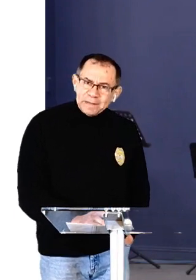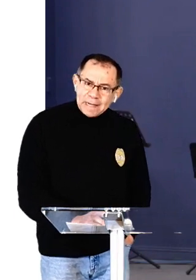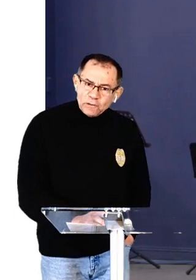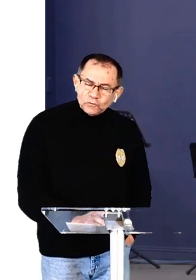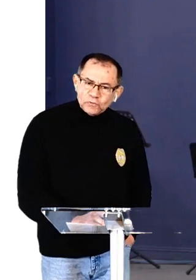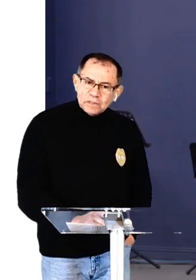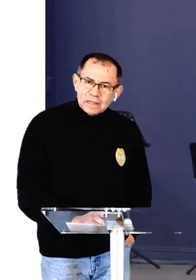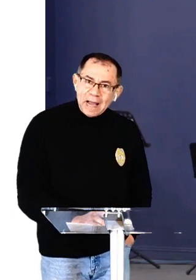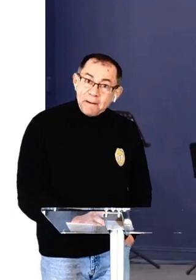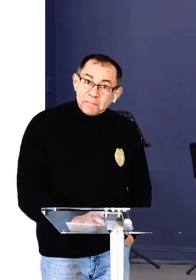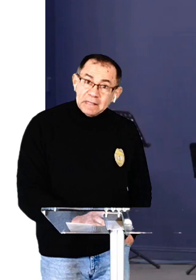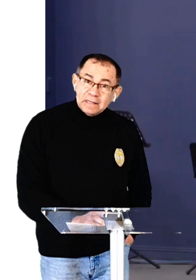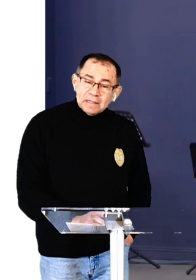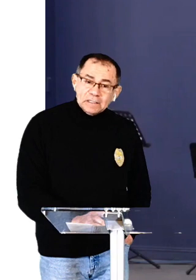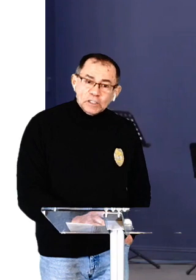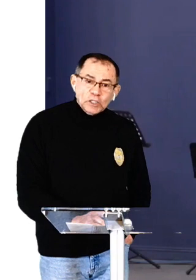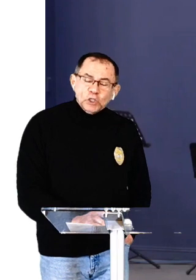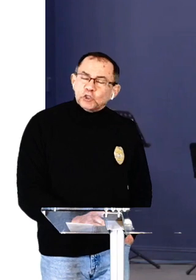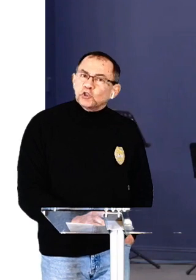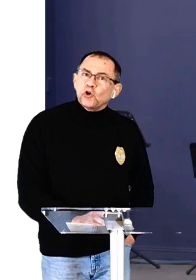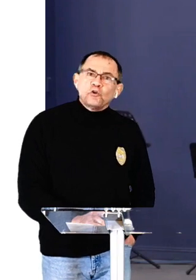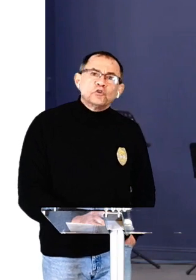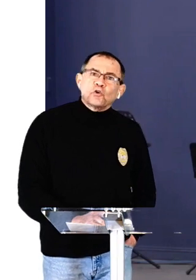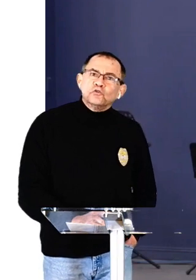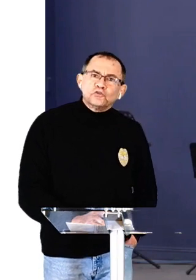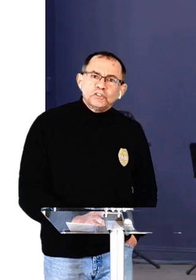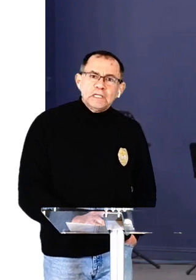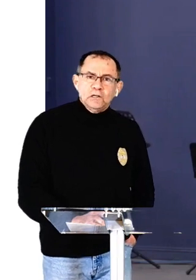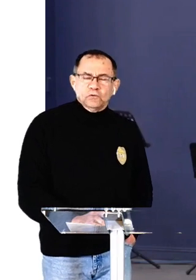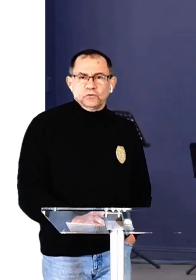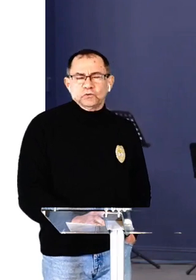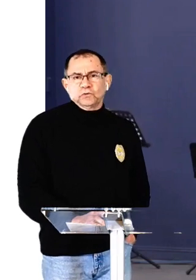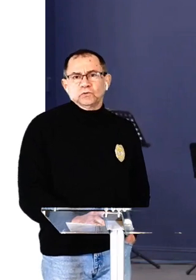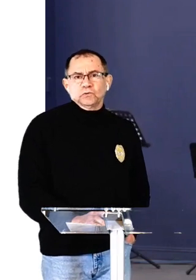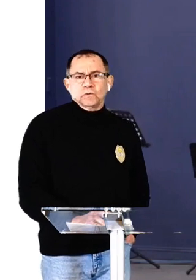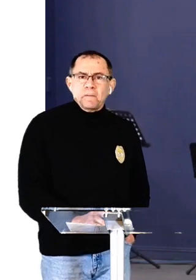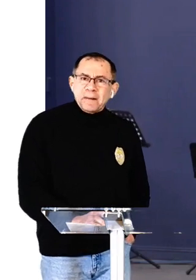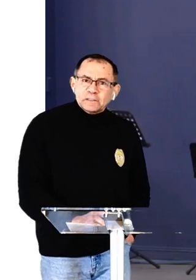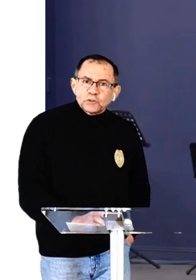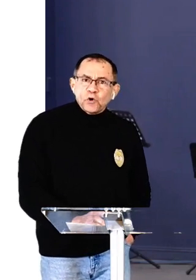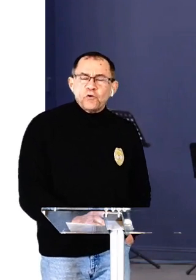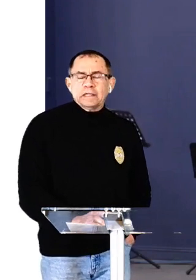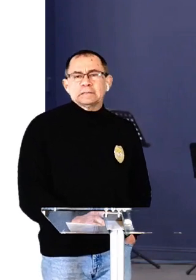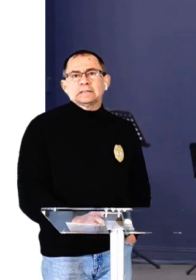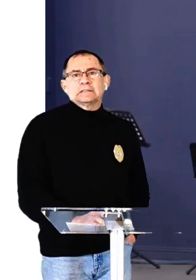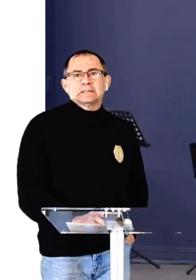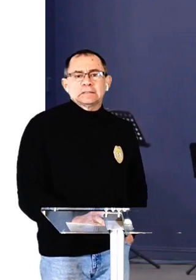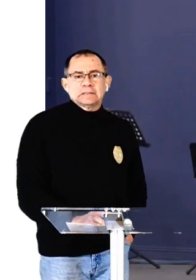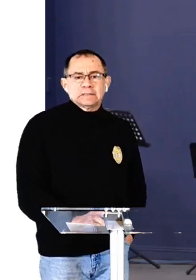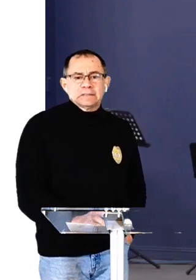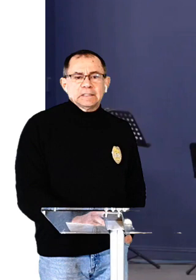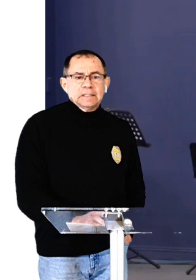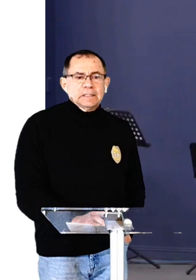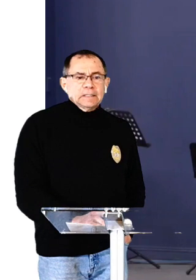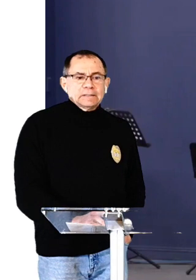a estos seminarios, aprendan todos los concilios, pastores,